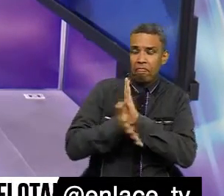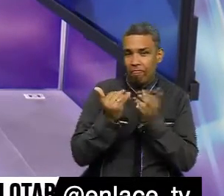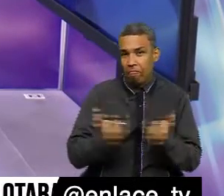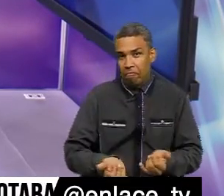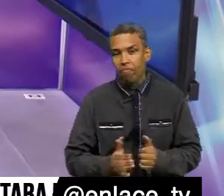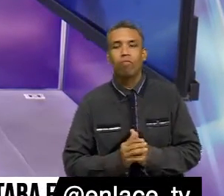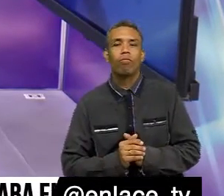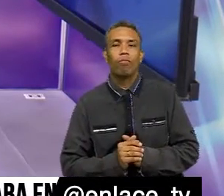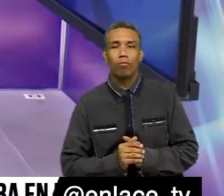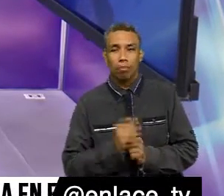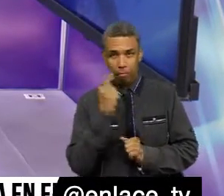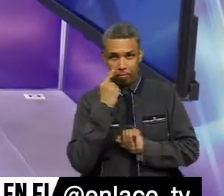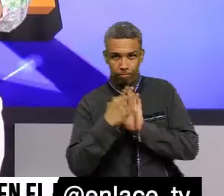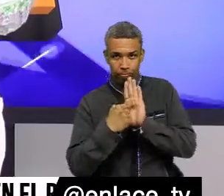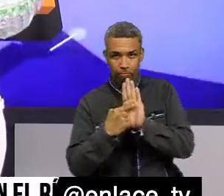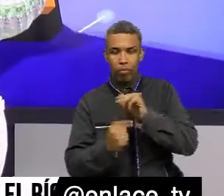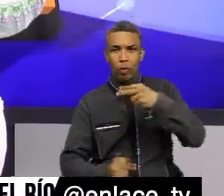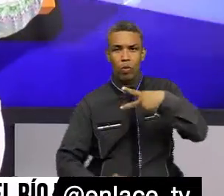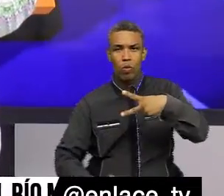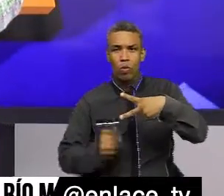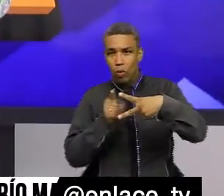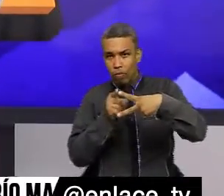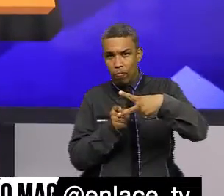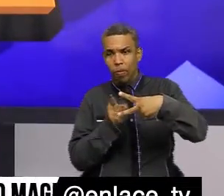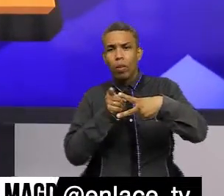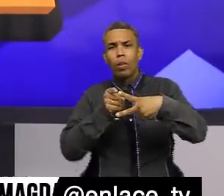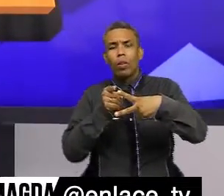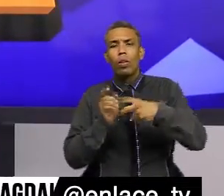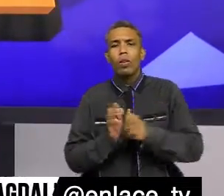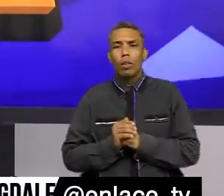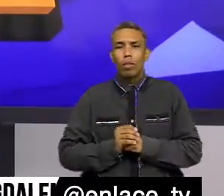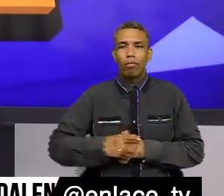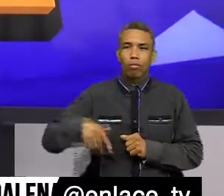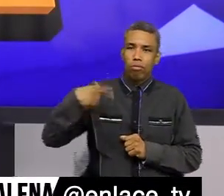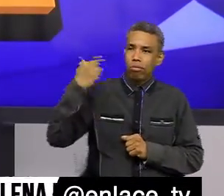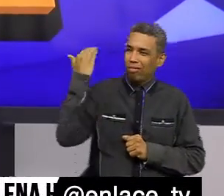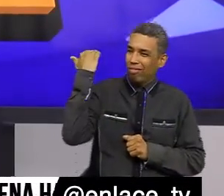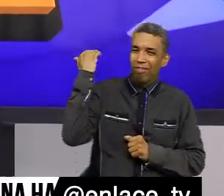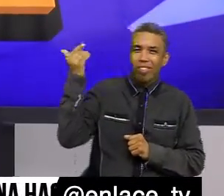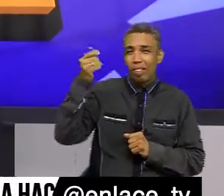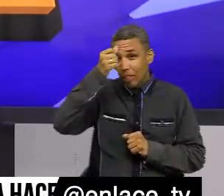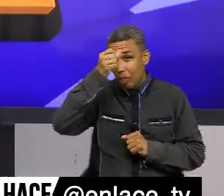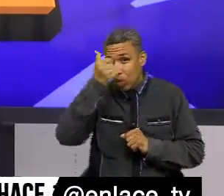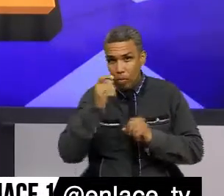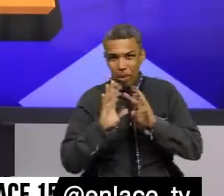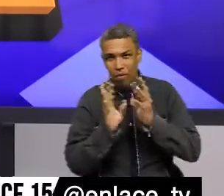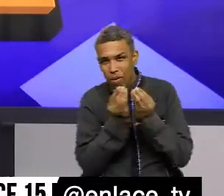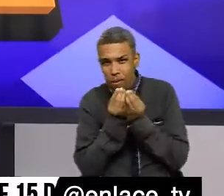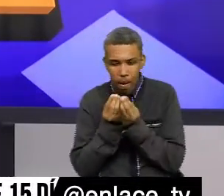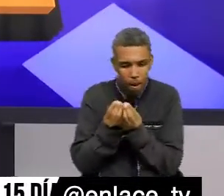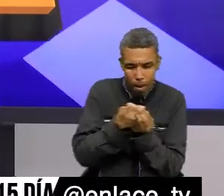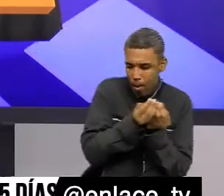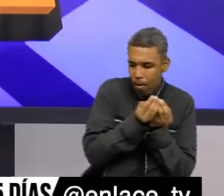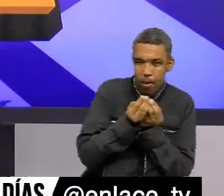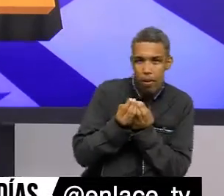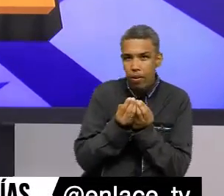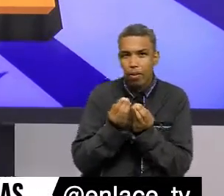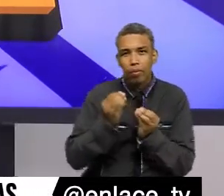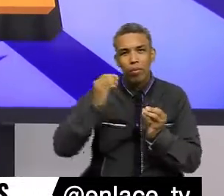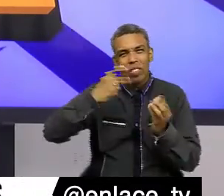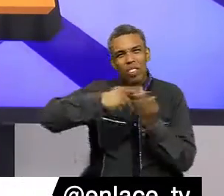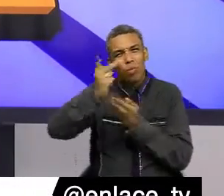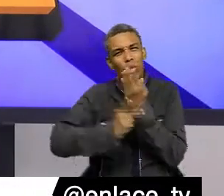Estos son nuestros titulares. Fue aprobado ayer en primer debate en la Comisión de Hacienda y Crédito Público el proyecto de acuerdo 016 de